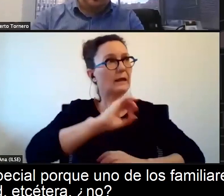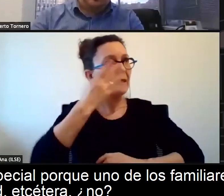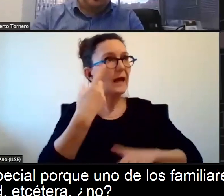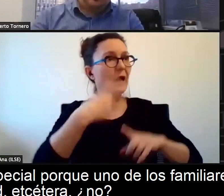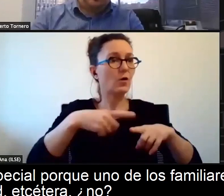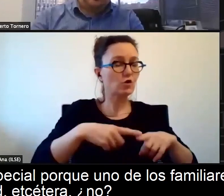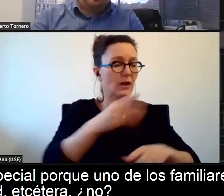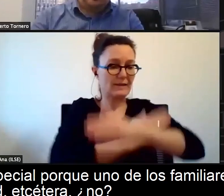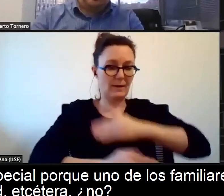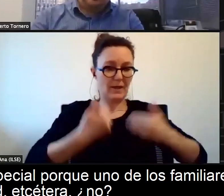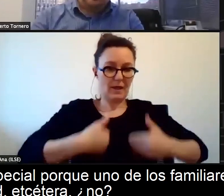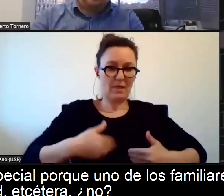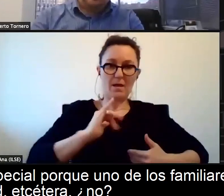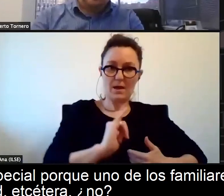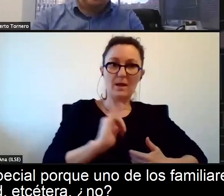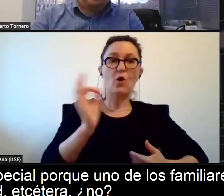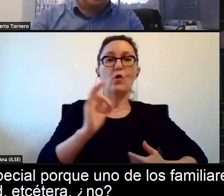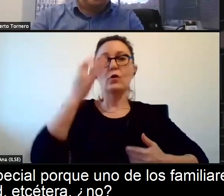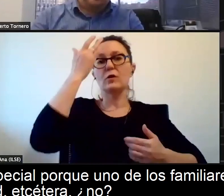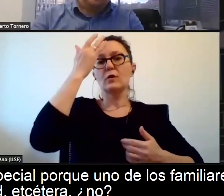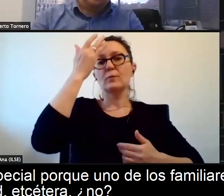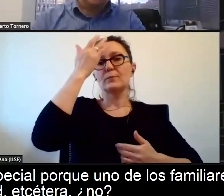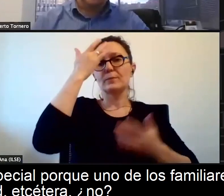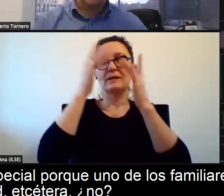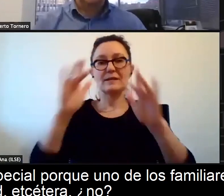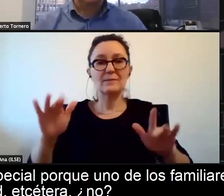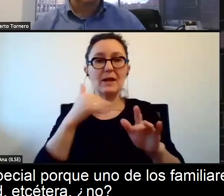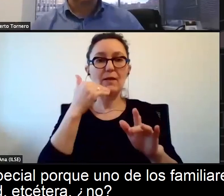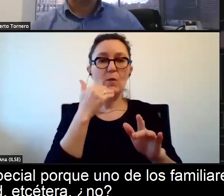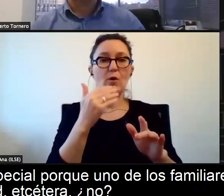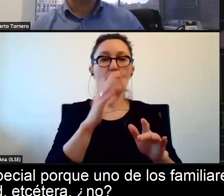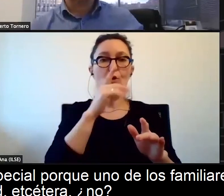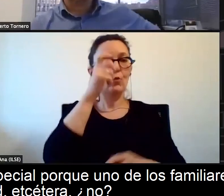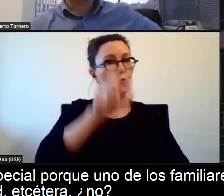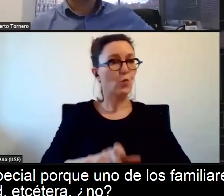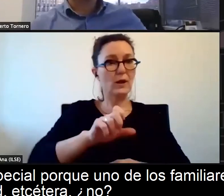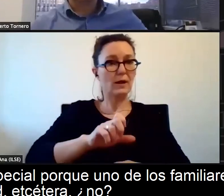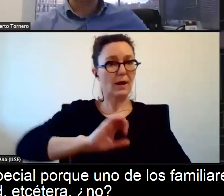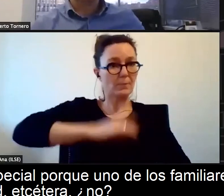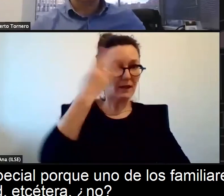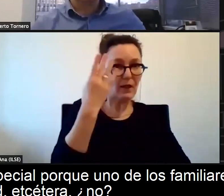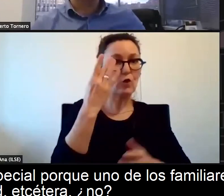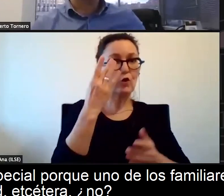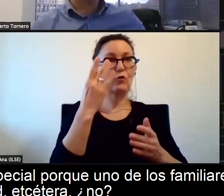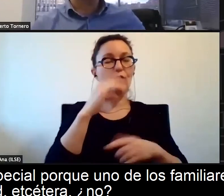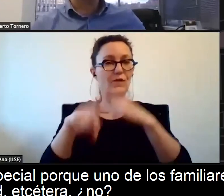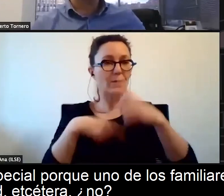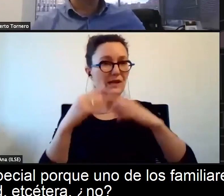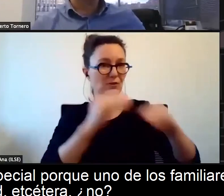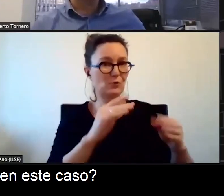sensibilidad especial respecto a la discapacidad, porque hay un familiar de uno de los emprendedores pues, que ha tenido una discapacidad, etcétera, etcétera,